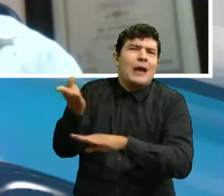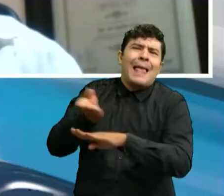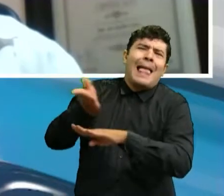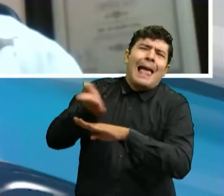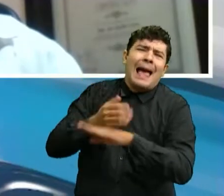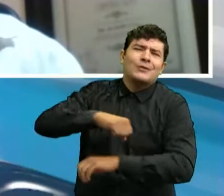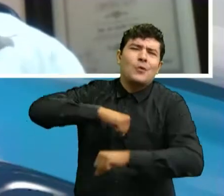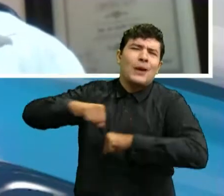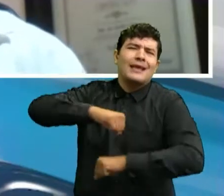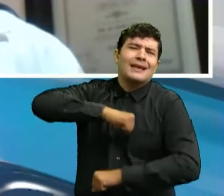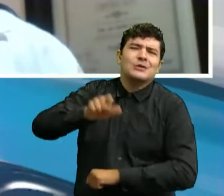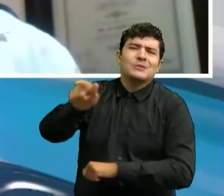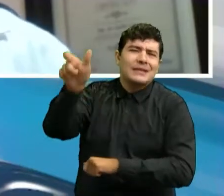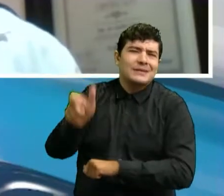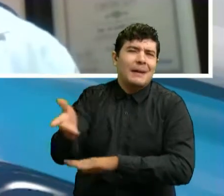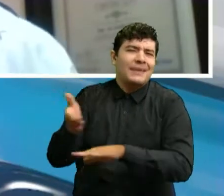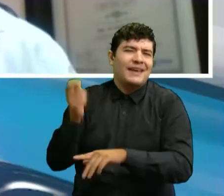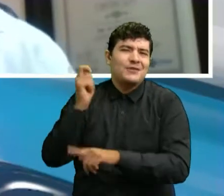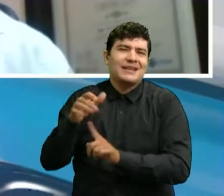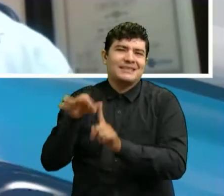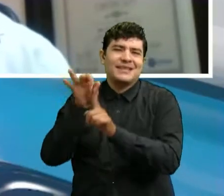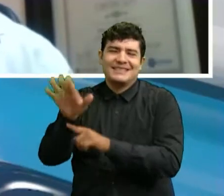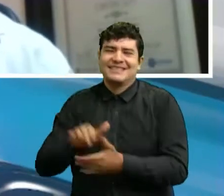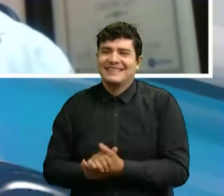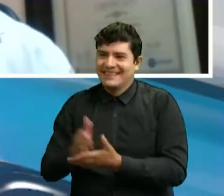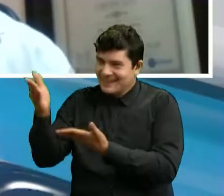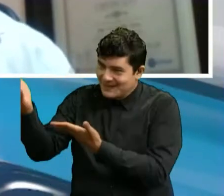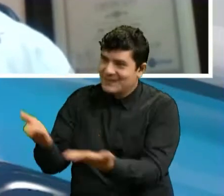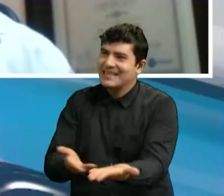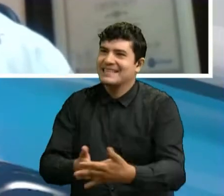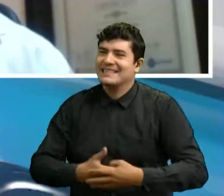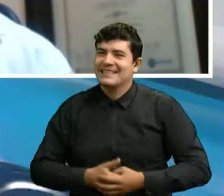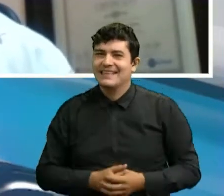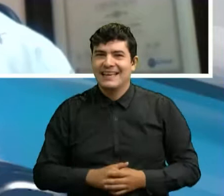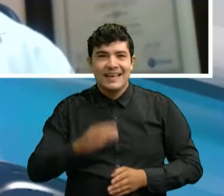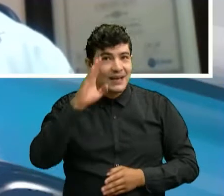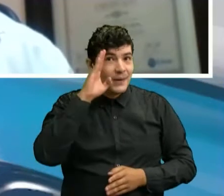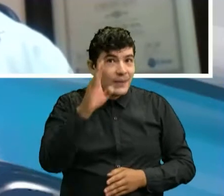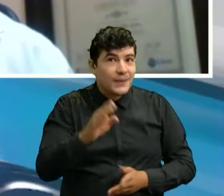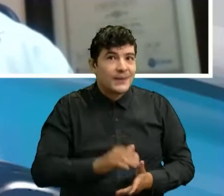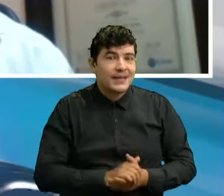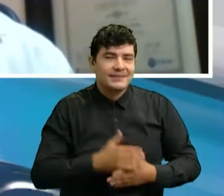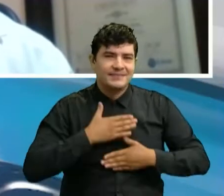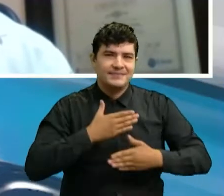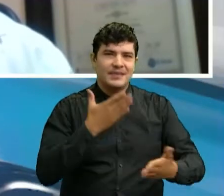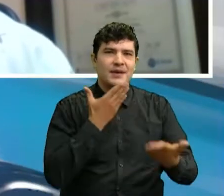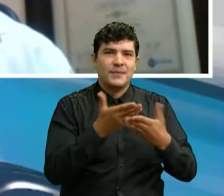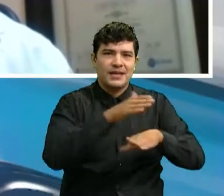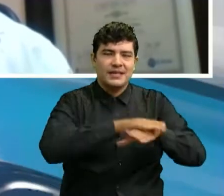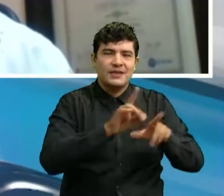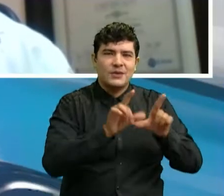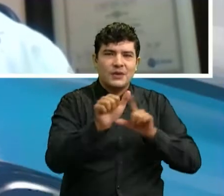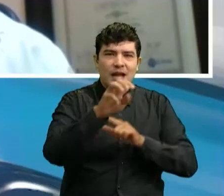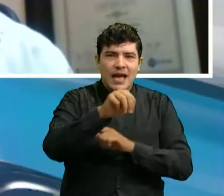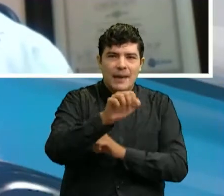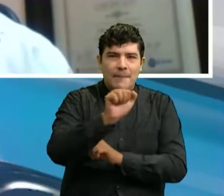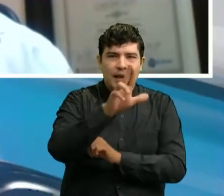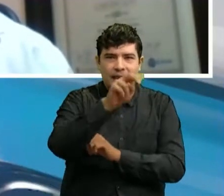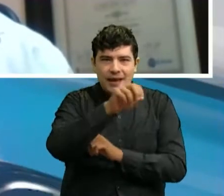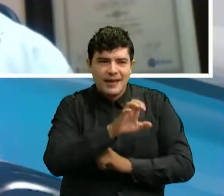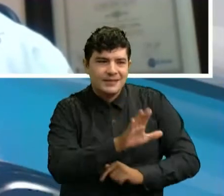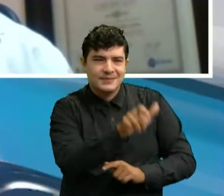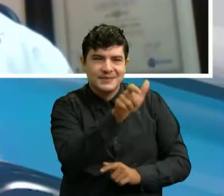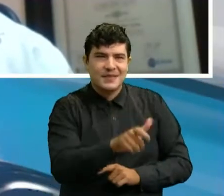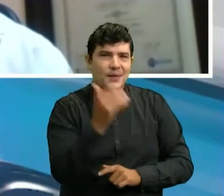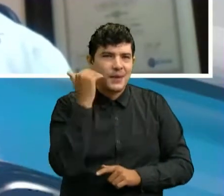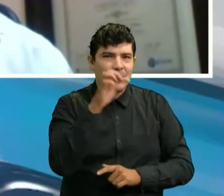Luis, muy buenas tardes, bienvenido a Actúe en Derecho. Hola, buenas tardes, doctora Marlene, un cordial saludo para ustedes. Contento de estar aquí